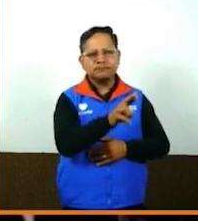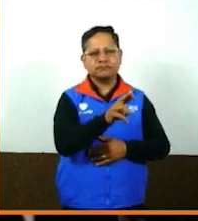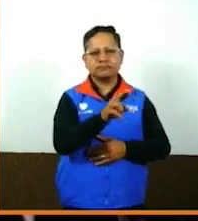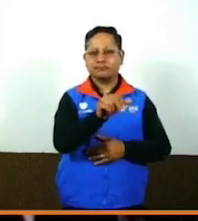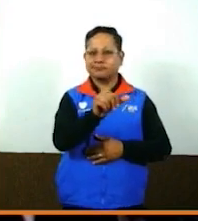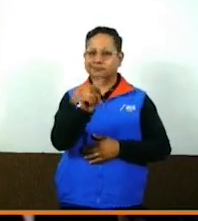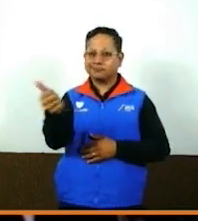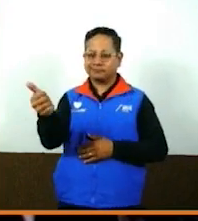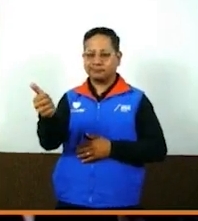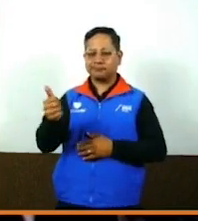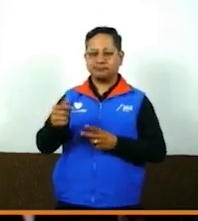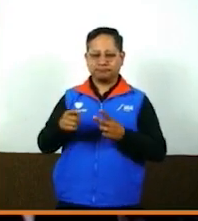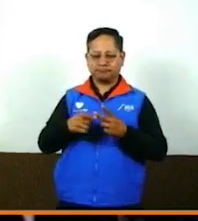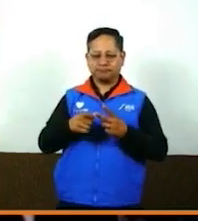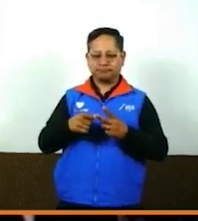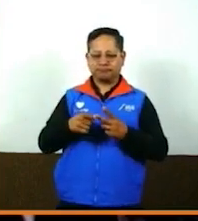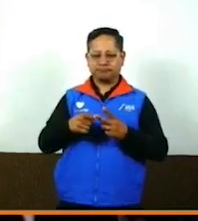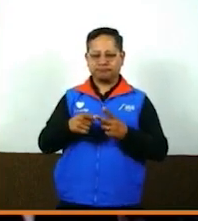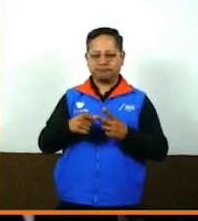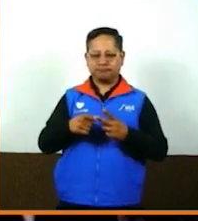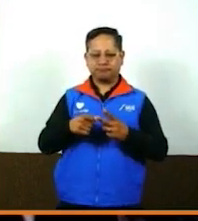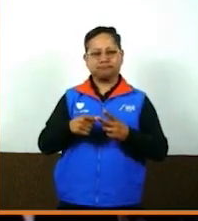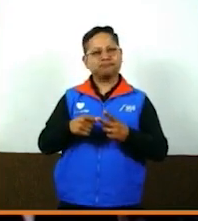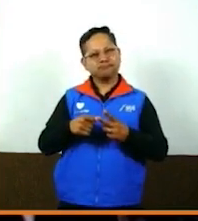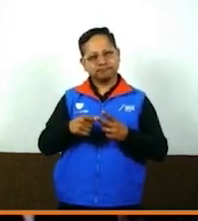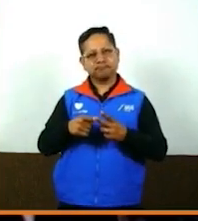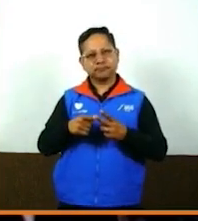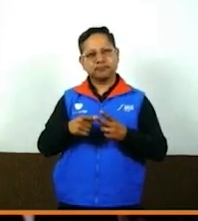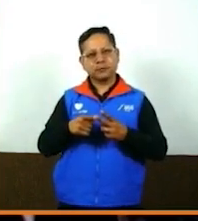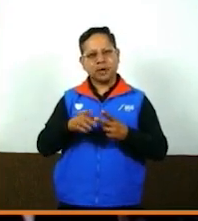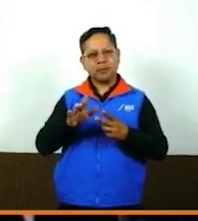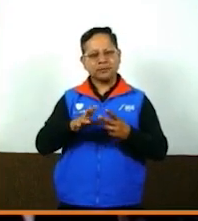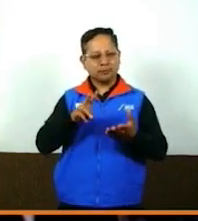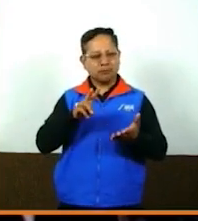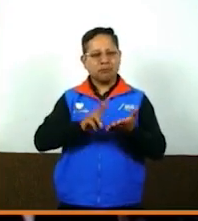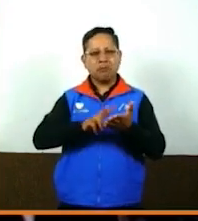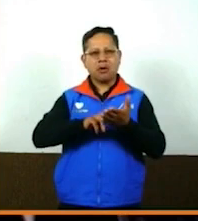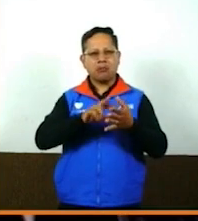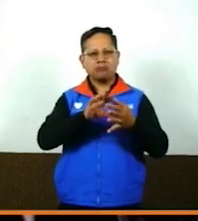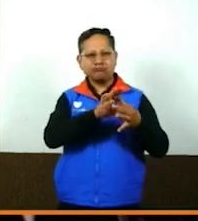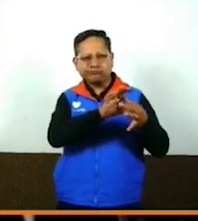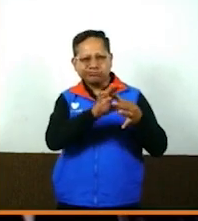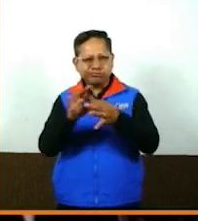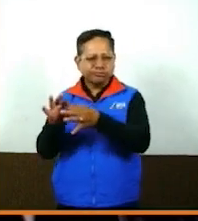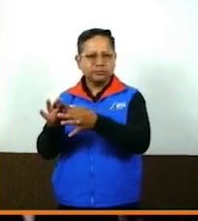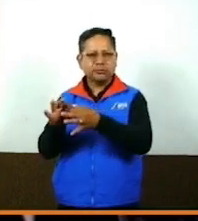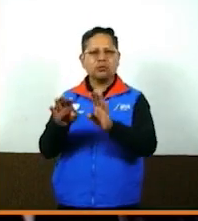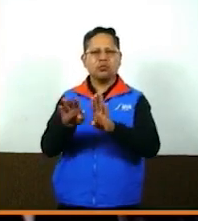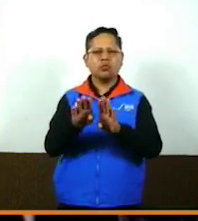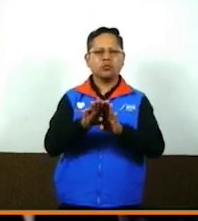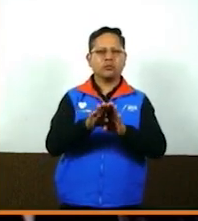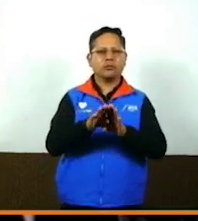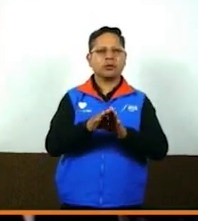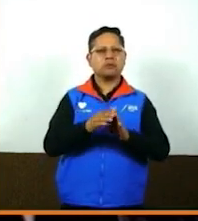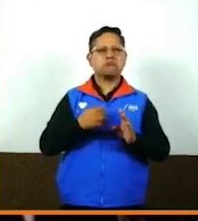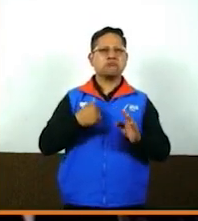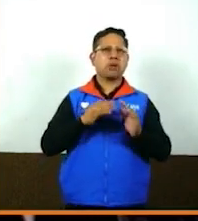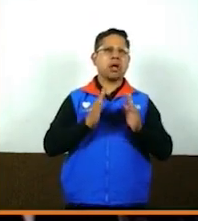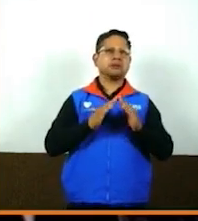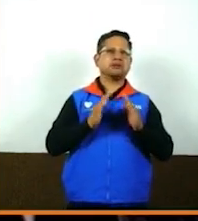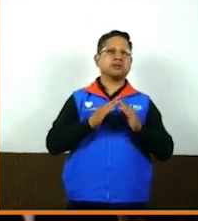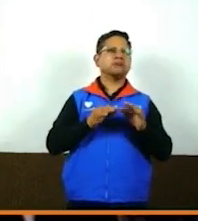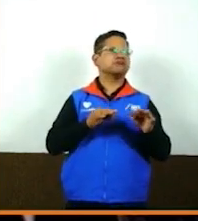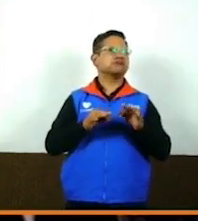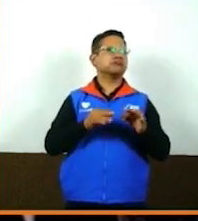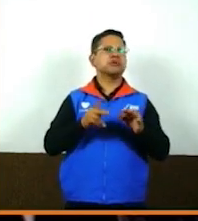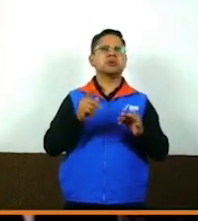que me emociona mucho es también hablar de nuestra cadena de valor. O sea, nosotros en la casa estamos re bien, pero ¿cómo está